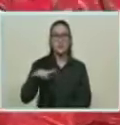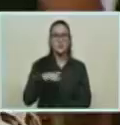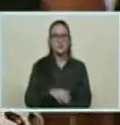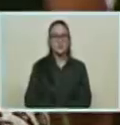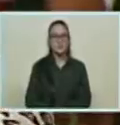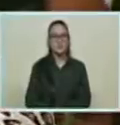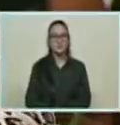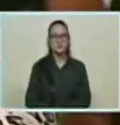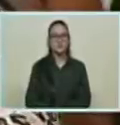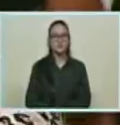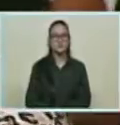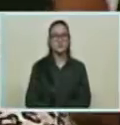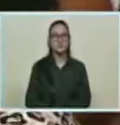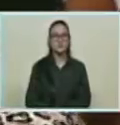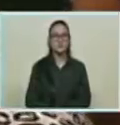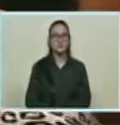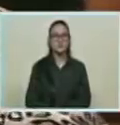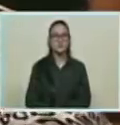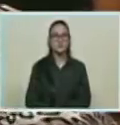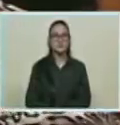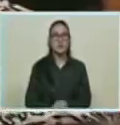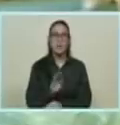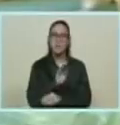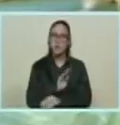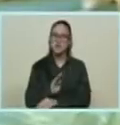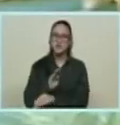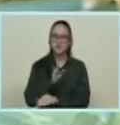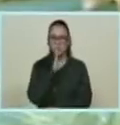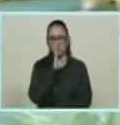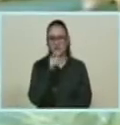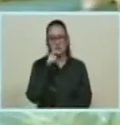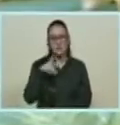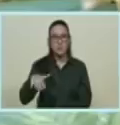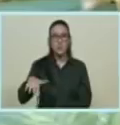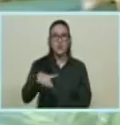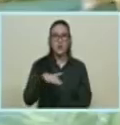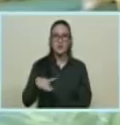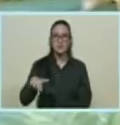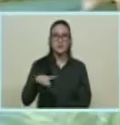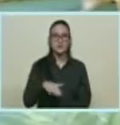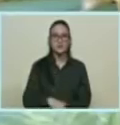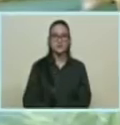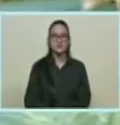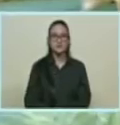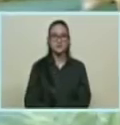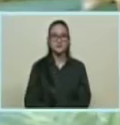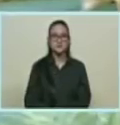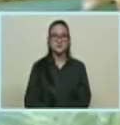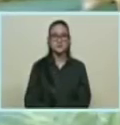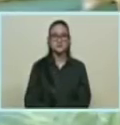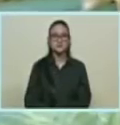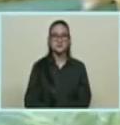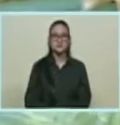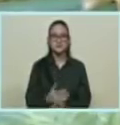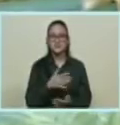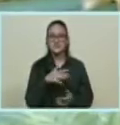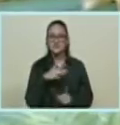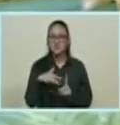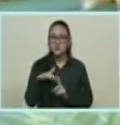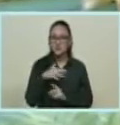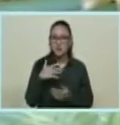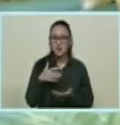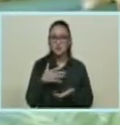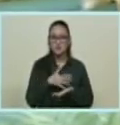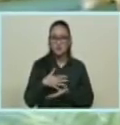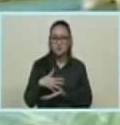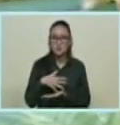particularmente personalizado, una protección directa al pueblo. en medio de la guerra económica, de